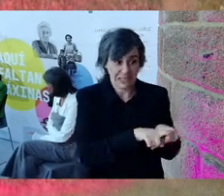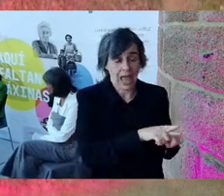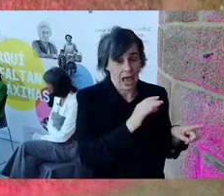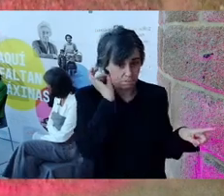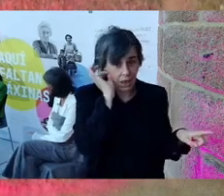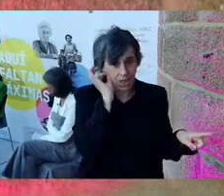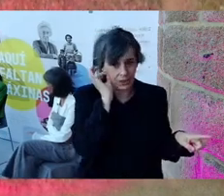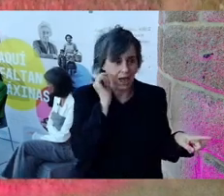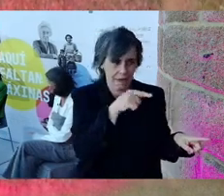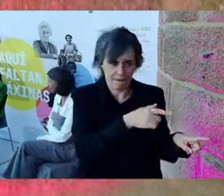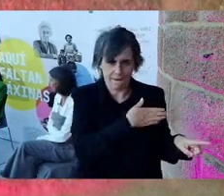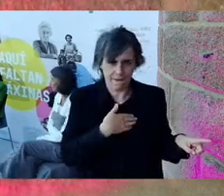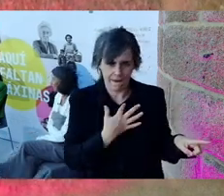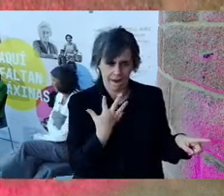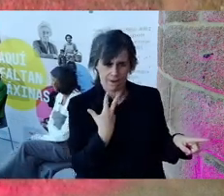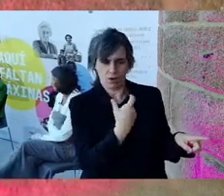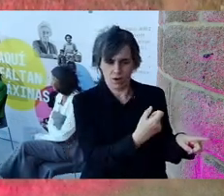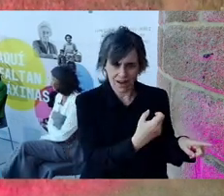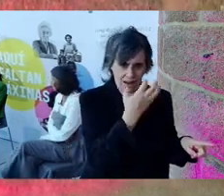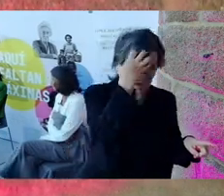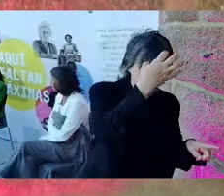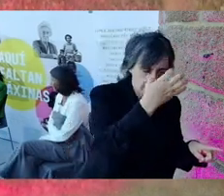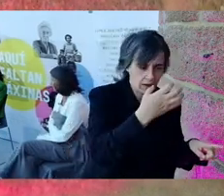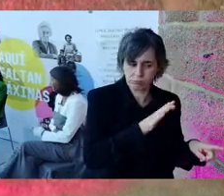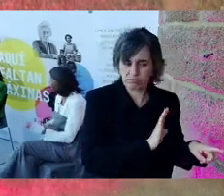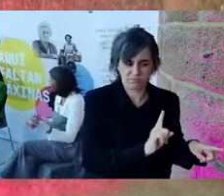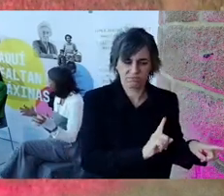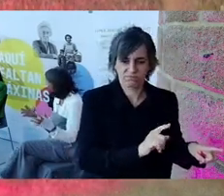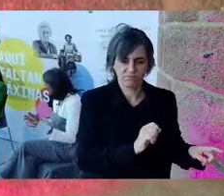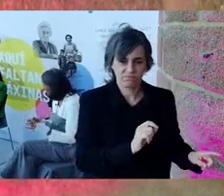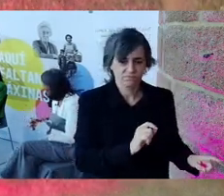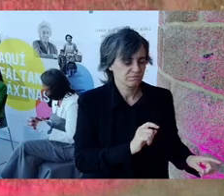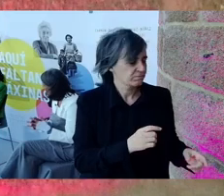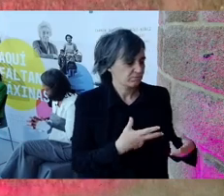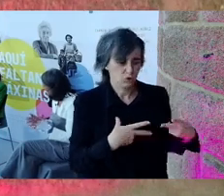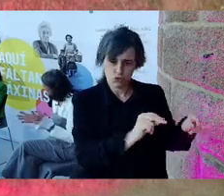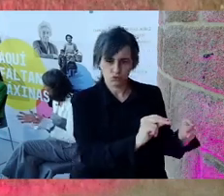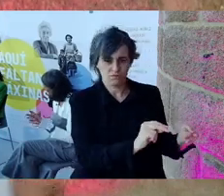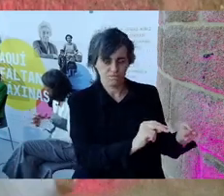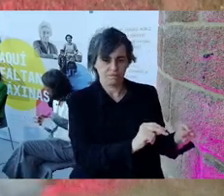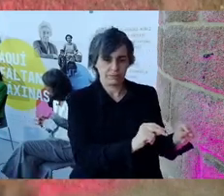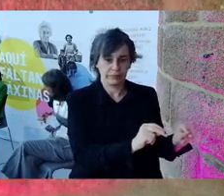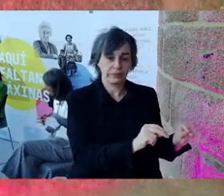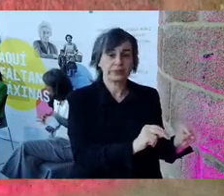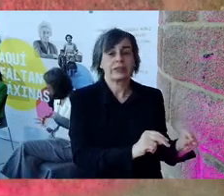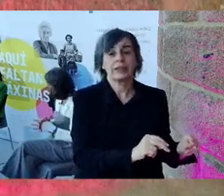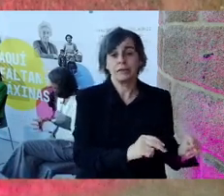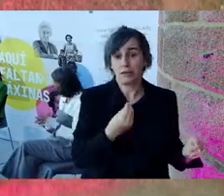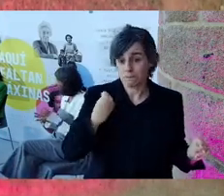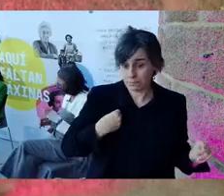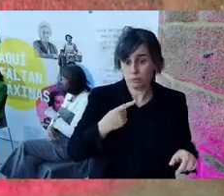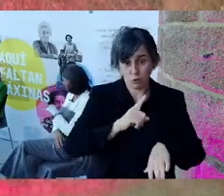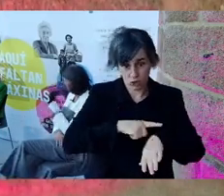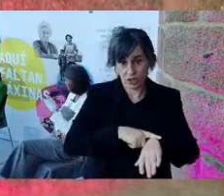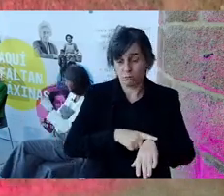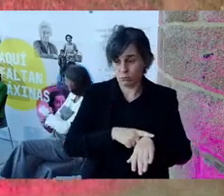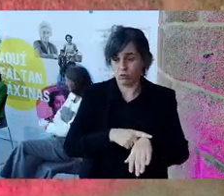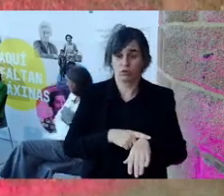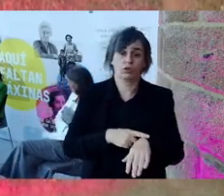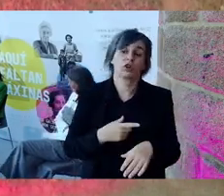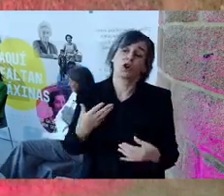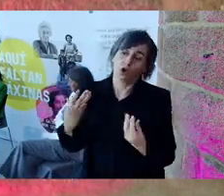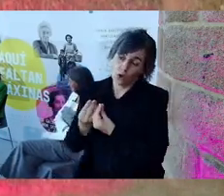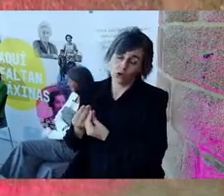intentaba ser reina, cosa que ella no consintió nunca, jamás, y con su marido, y con carácter simultáneo. O sea, antes